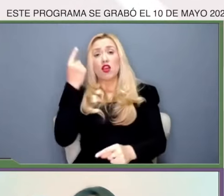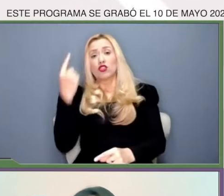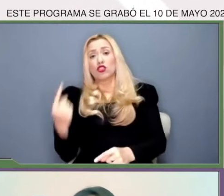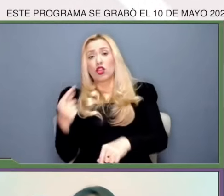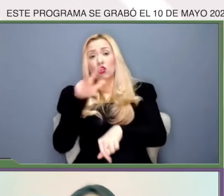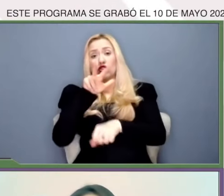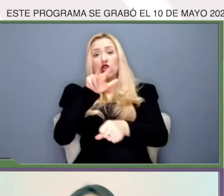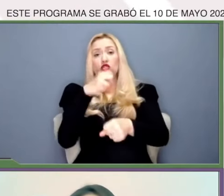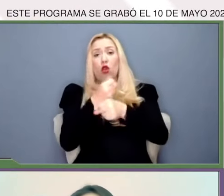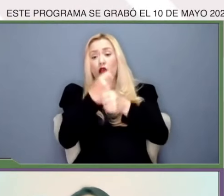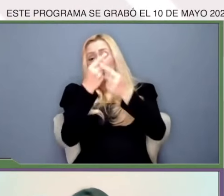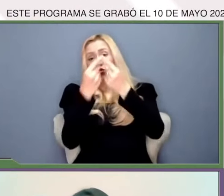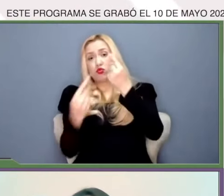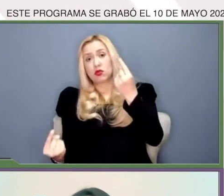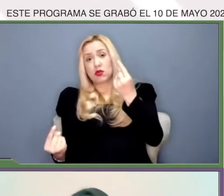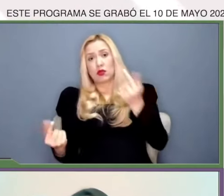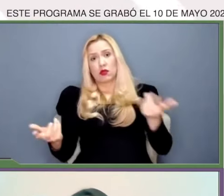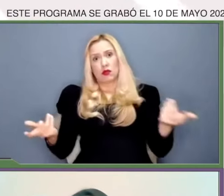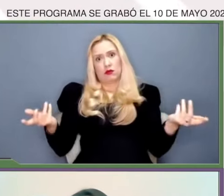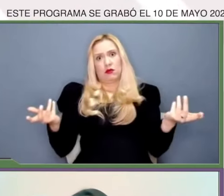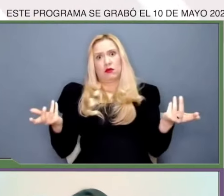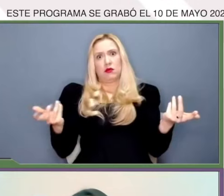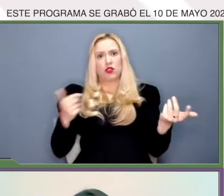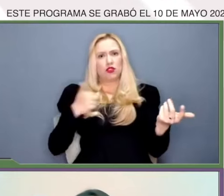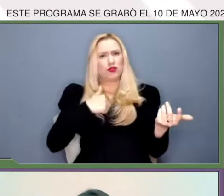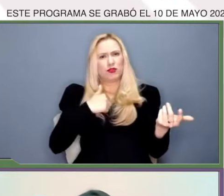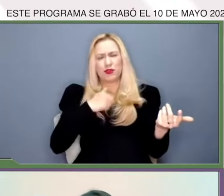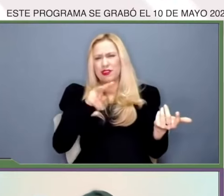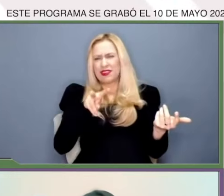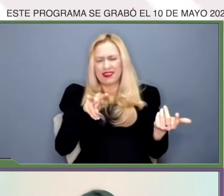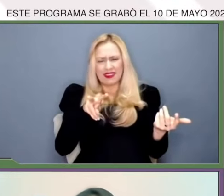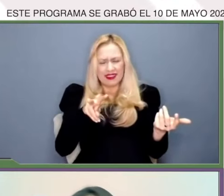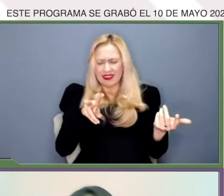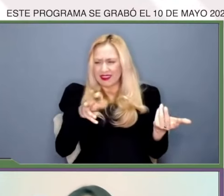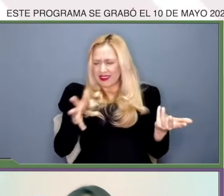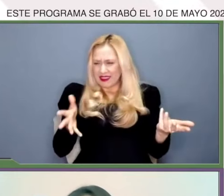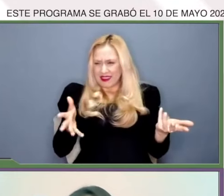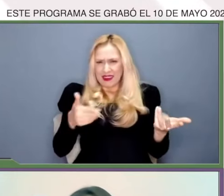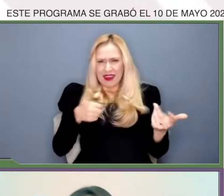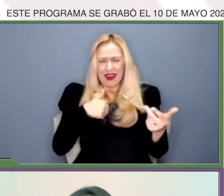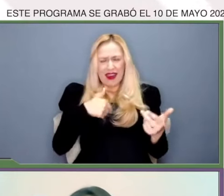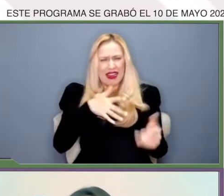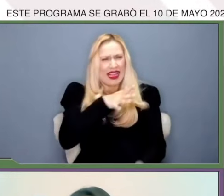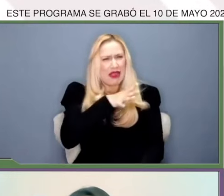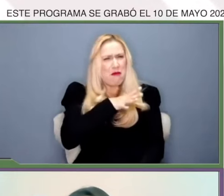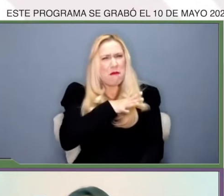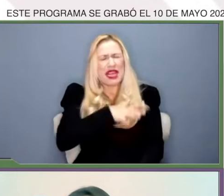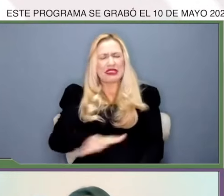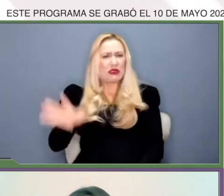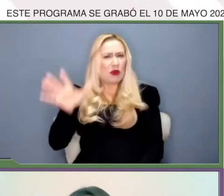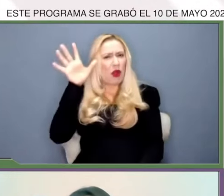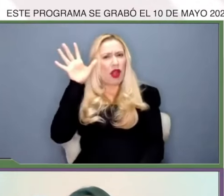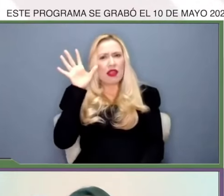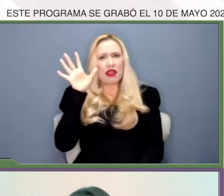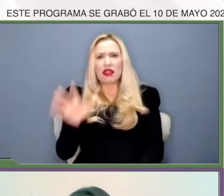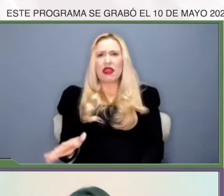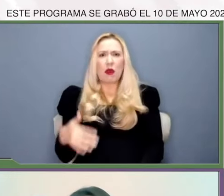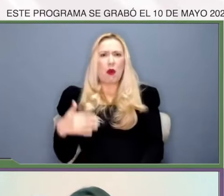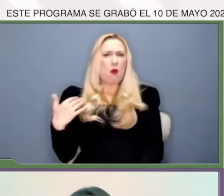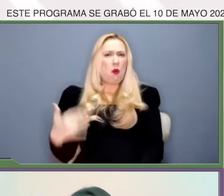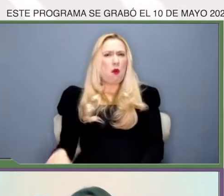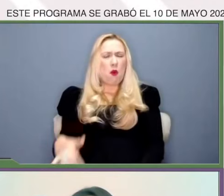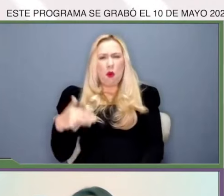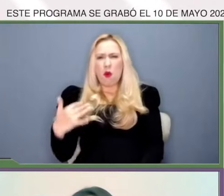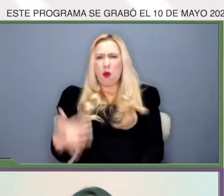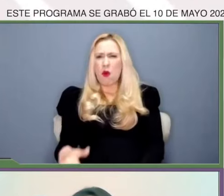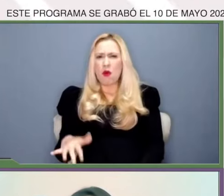años. Y se me hace impresionante que todas estas familias tengan que viajar hasta Jalisco. Hay quienes no tienen la